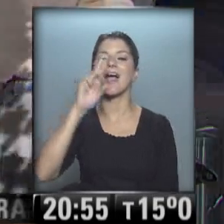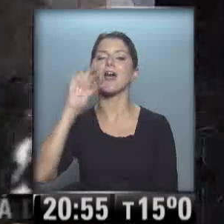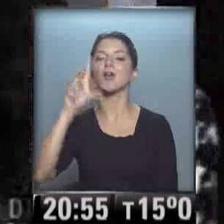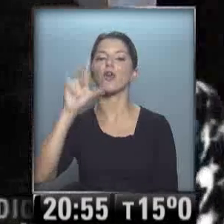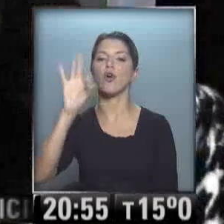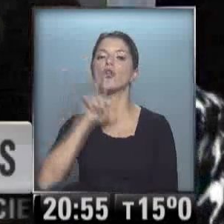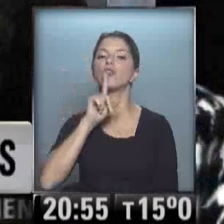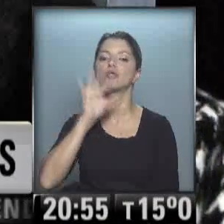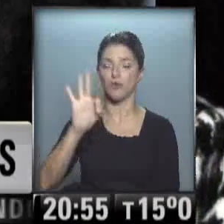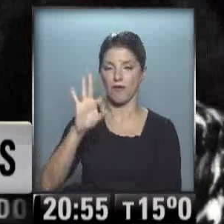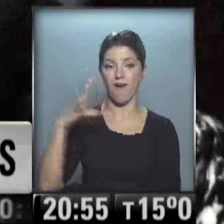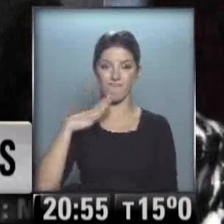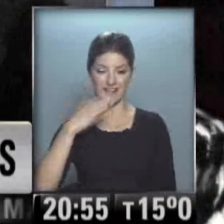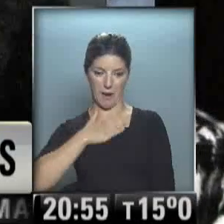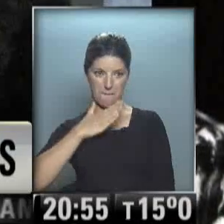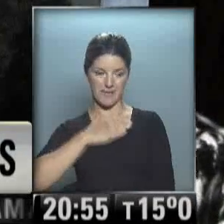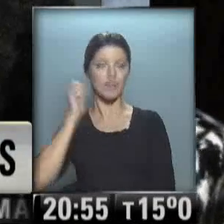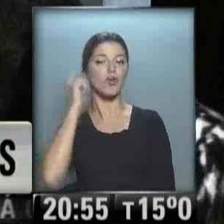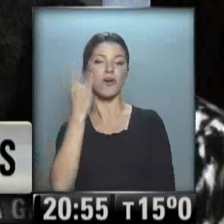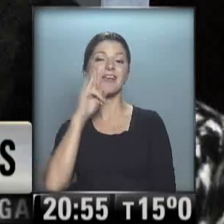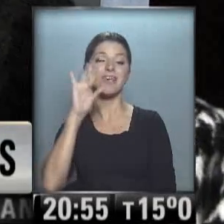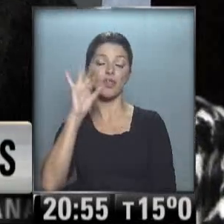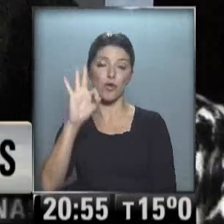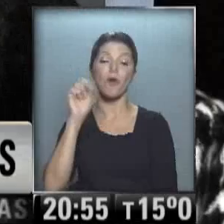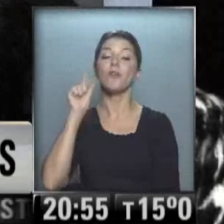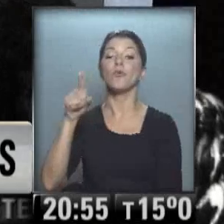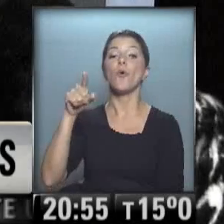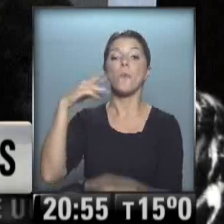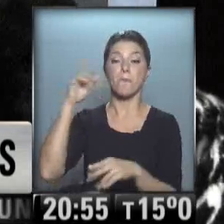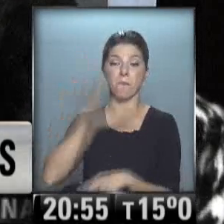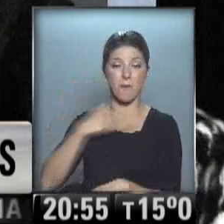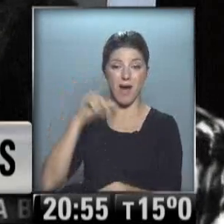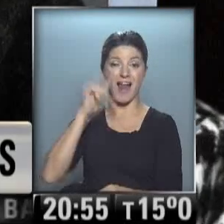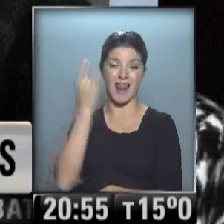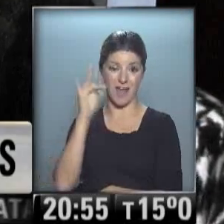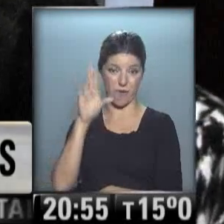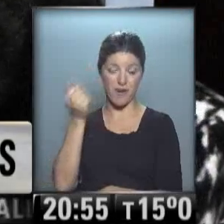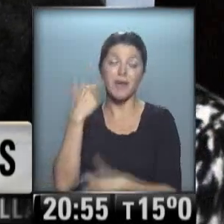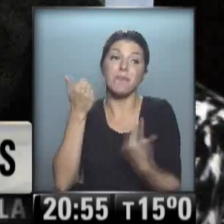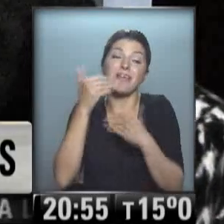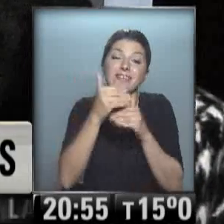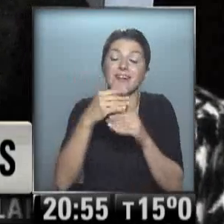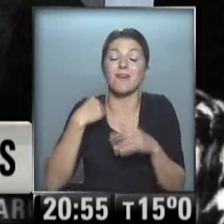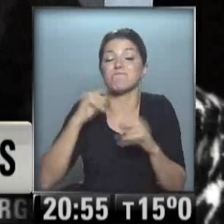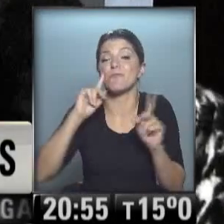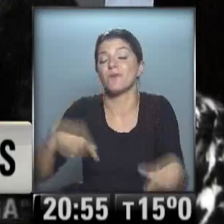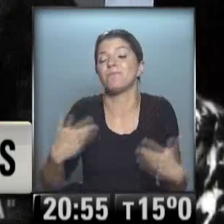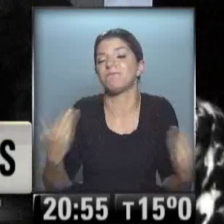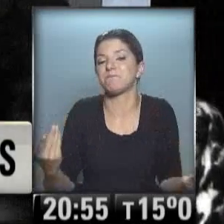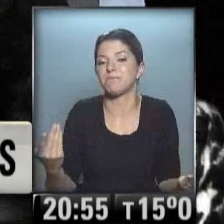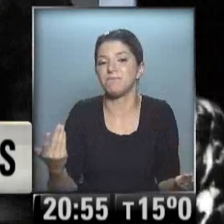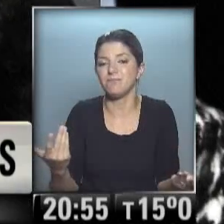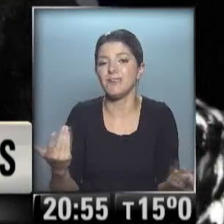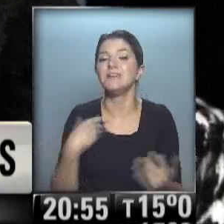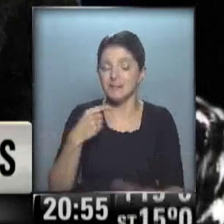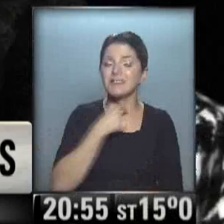Me falta el mío, Guido, el hijo de Laura, justamente, que a lo mejor está cerca, uno nunca sabe, pero que